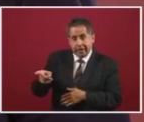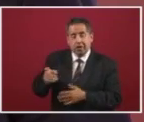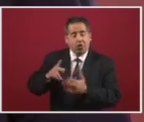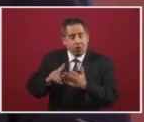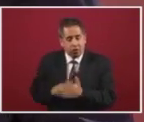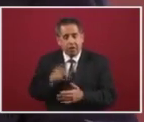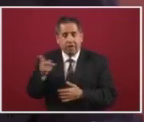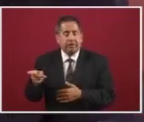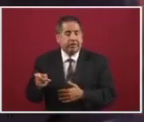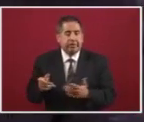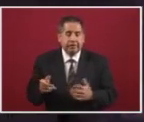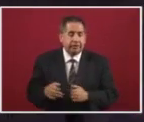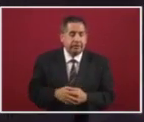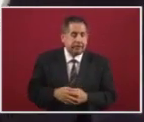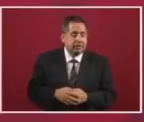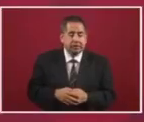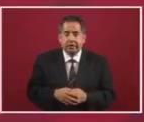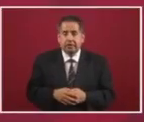con